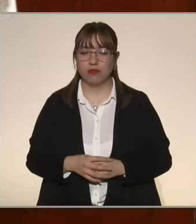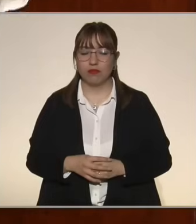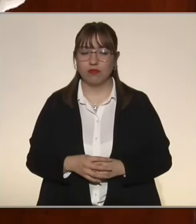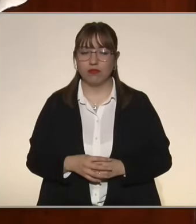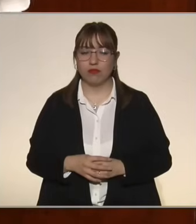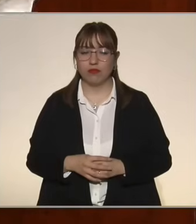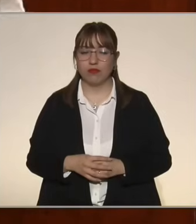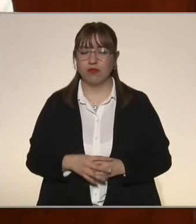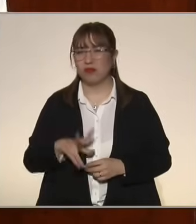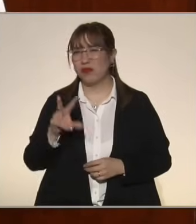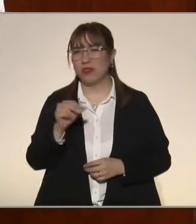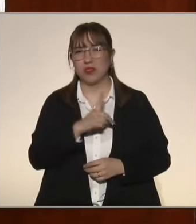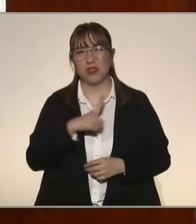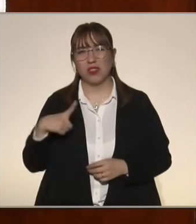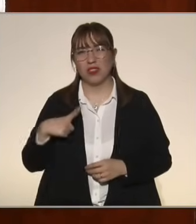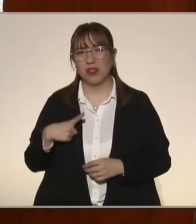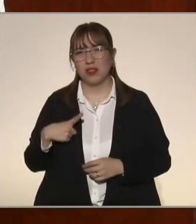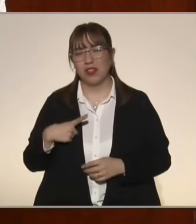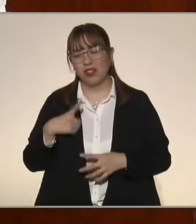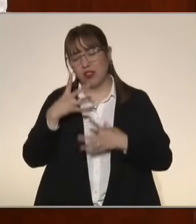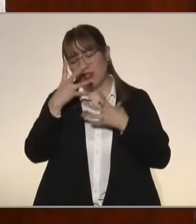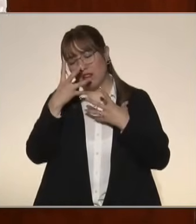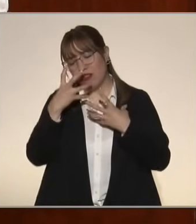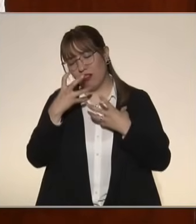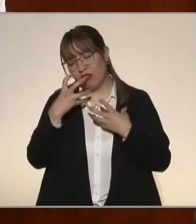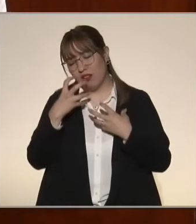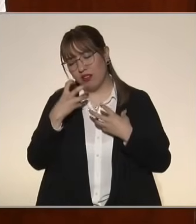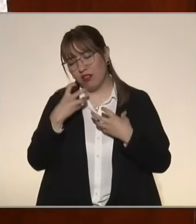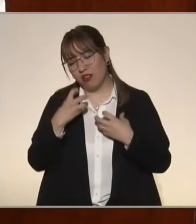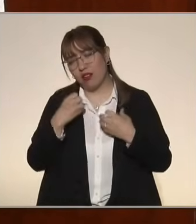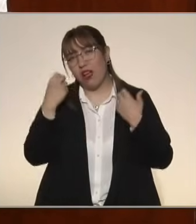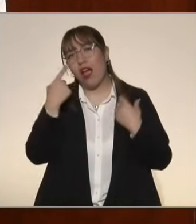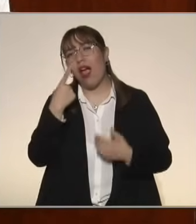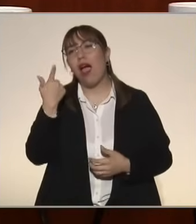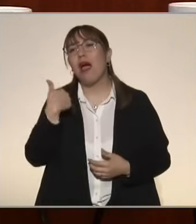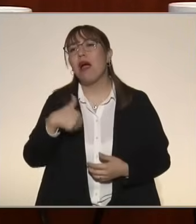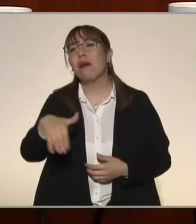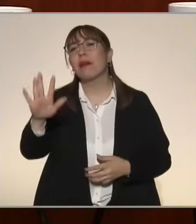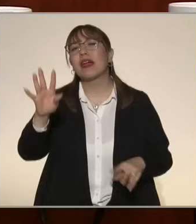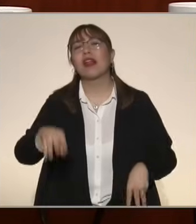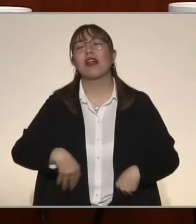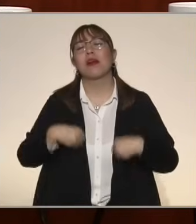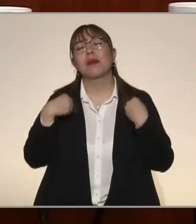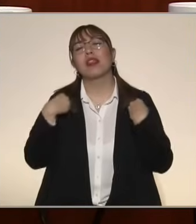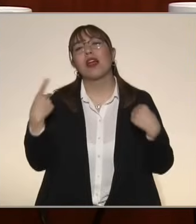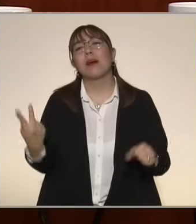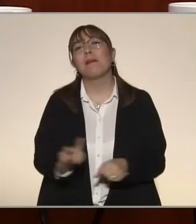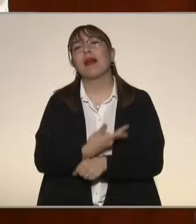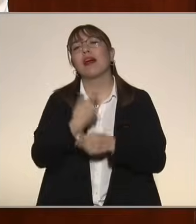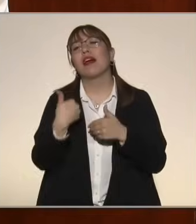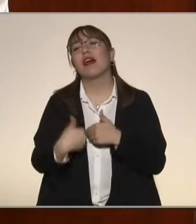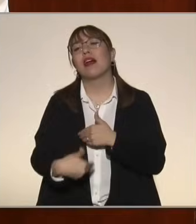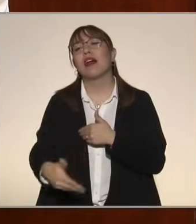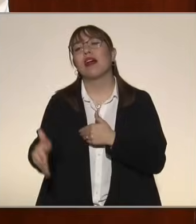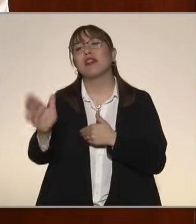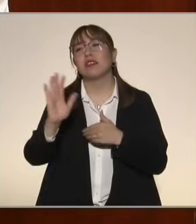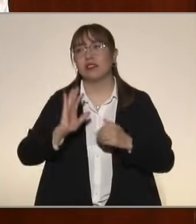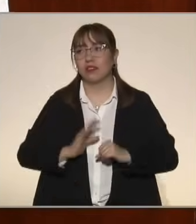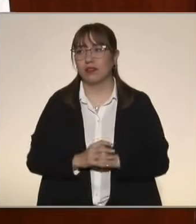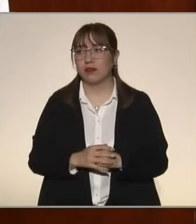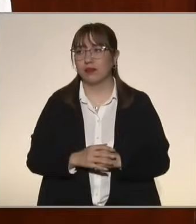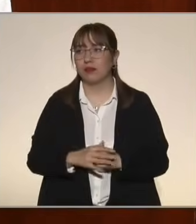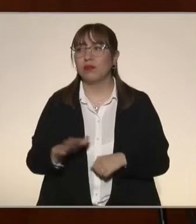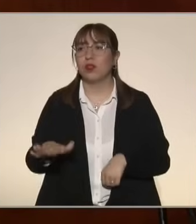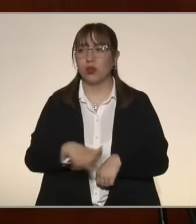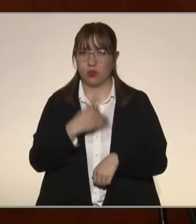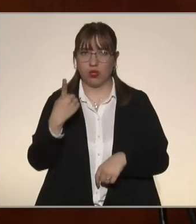los brazos del destino. Porque el destino, sí, efectivamente la vida nos presenta cosas difíciles, Claro. muy difíciles, pero